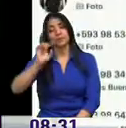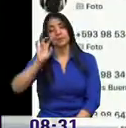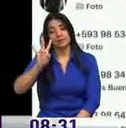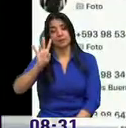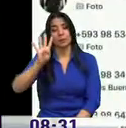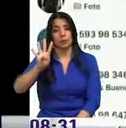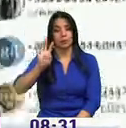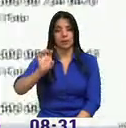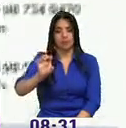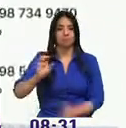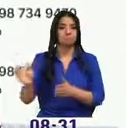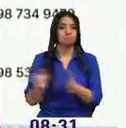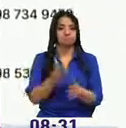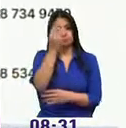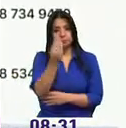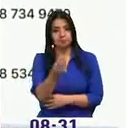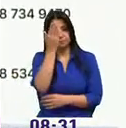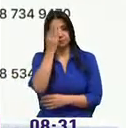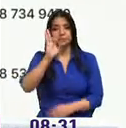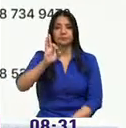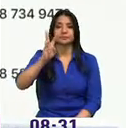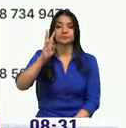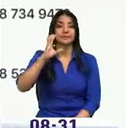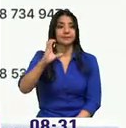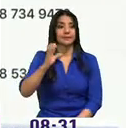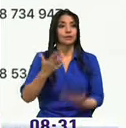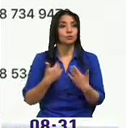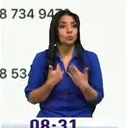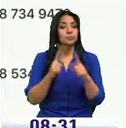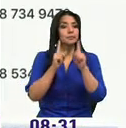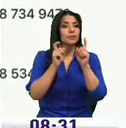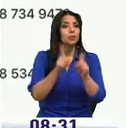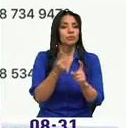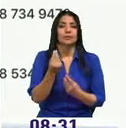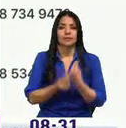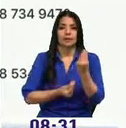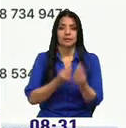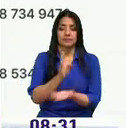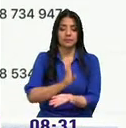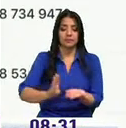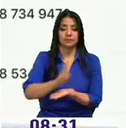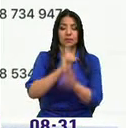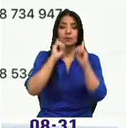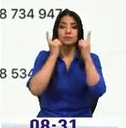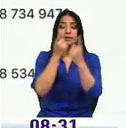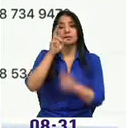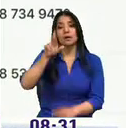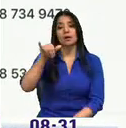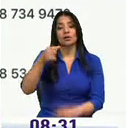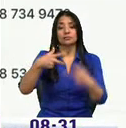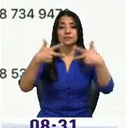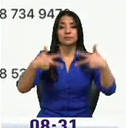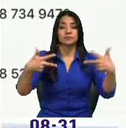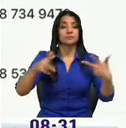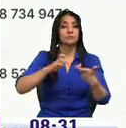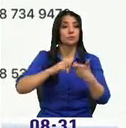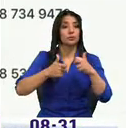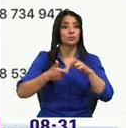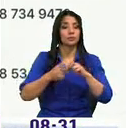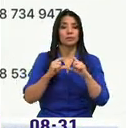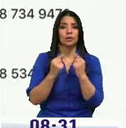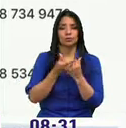OE1JS47E. Buenos días, queridos TVC. Queremos saber qué tenemos que hacer porque en el barrio de Santa Rosa y Chillo Gallo tenemos un problema con